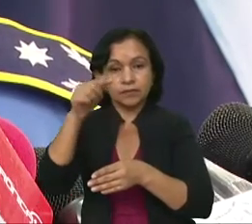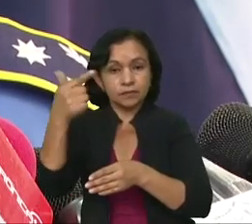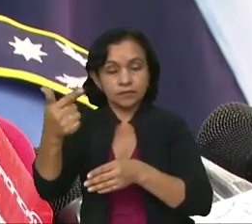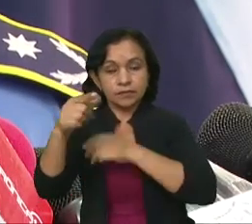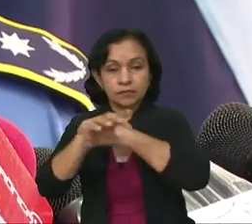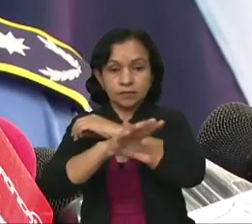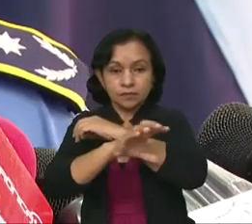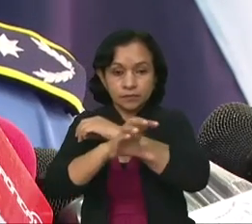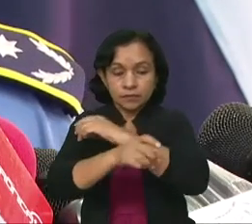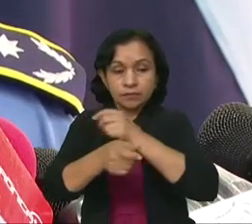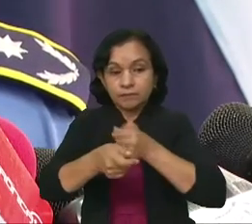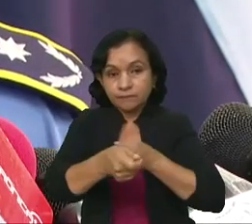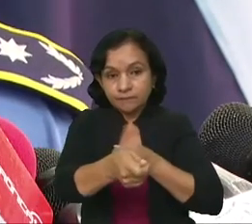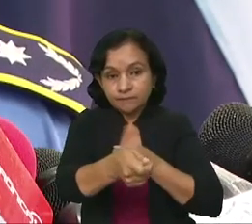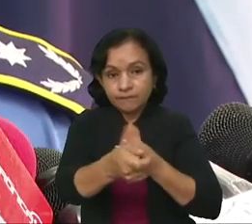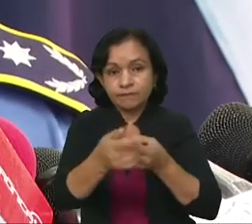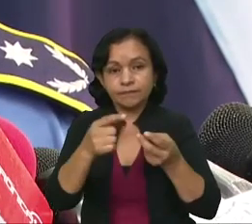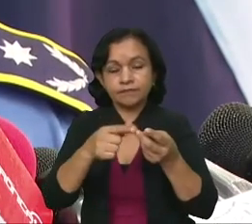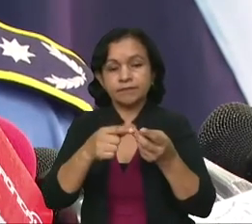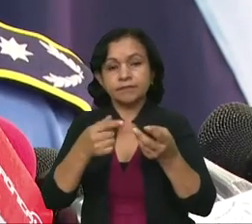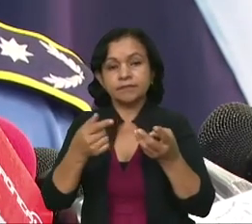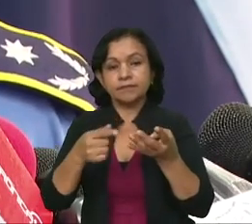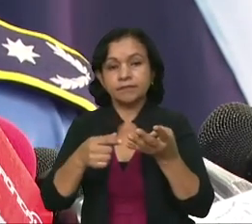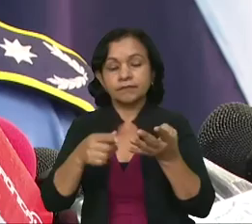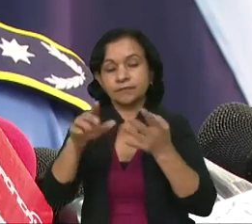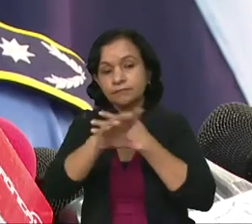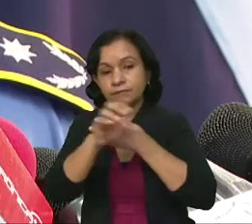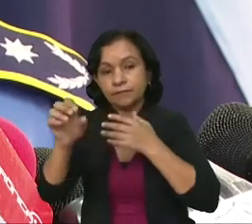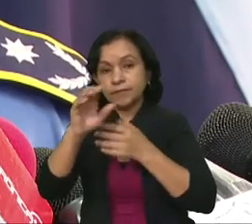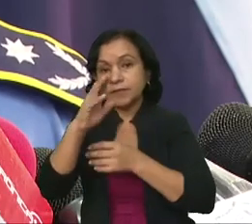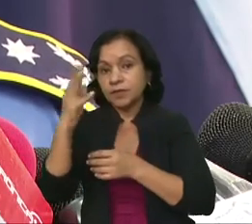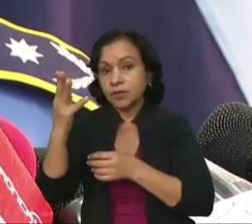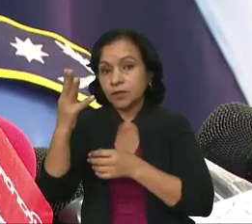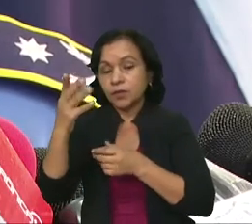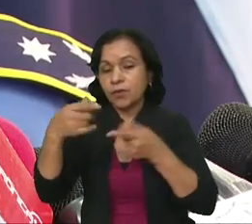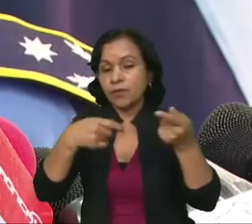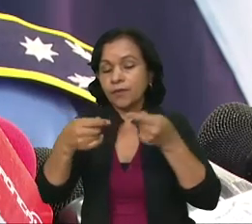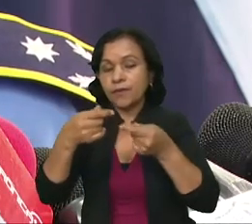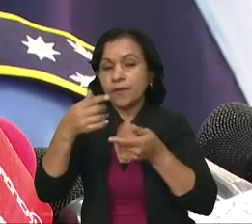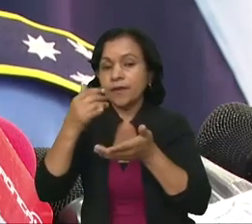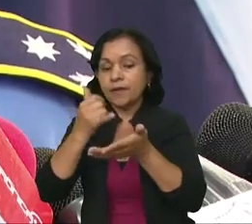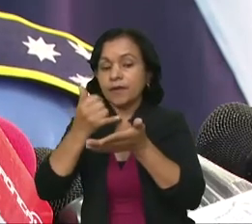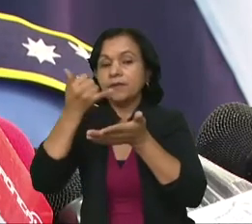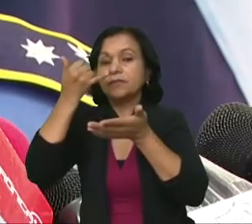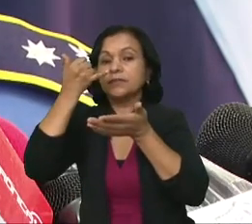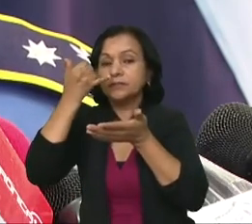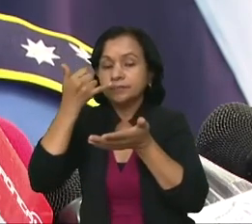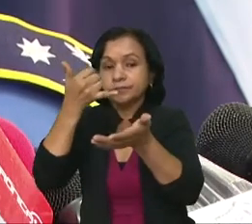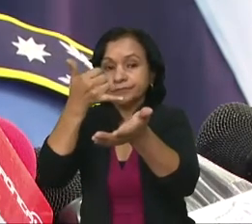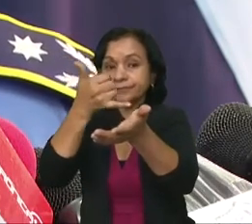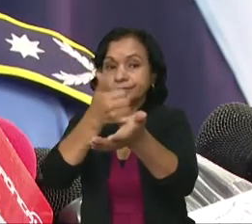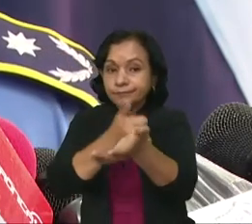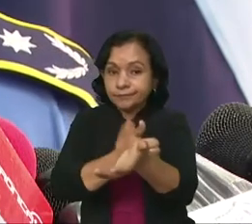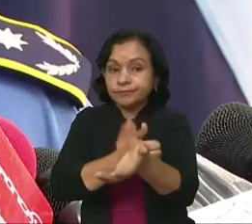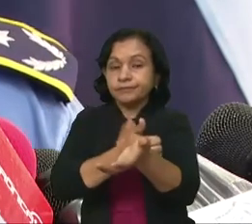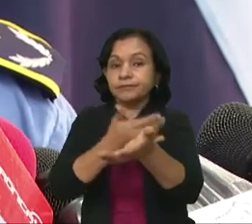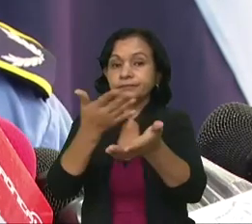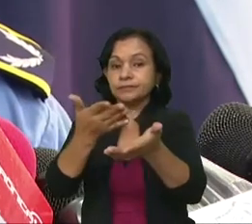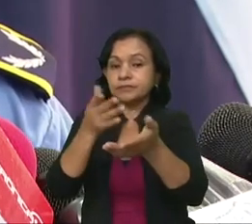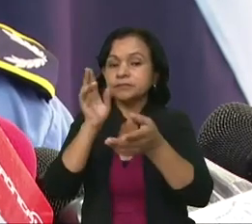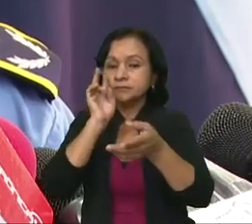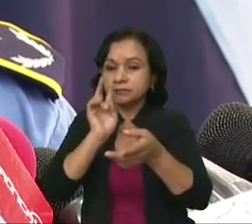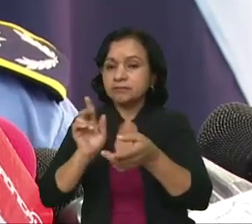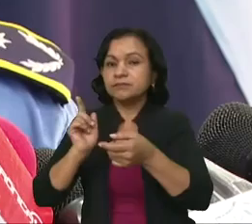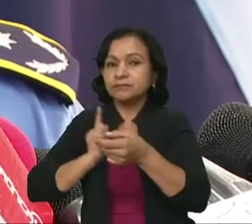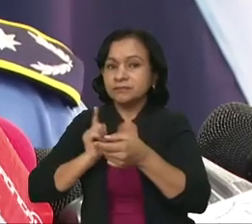robo con intimidación, asalto, 9 abastecedores de droga, evidencias ocupadas a los